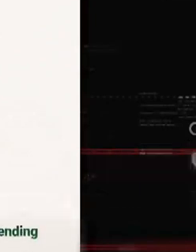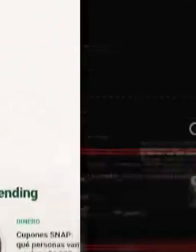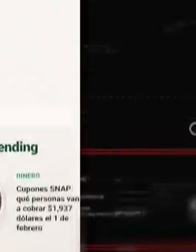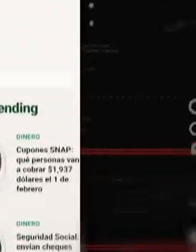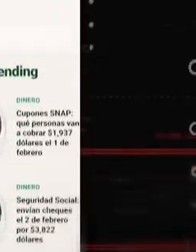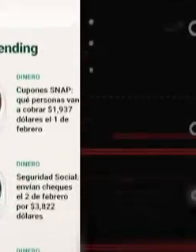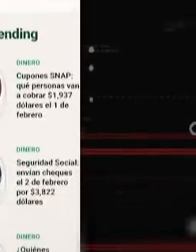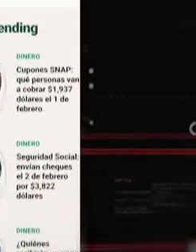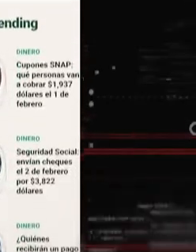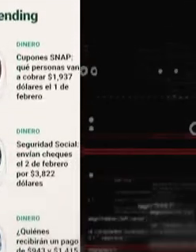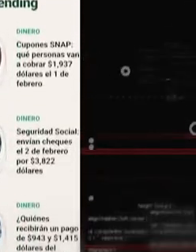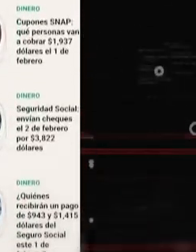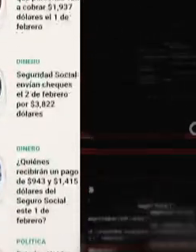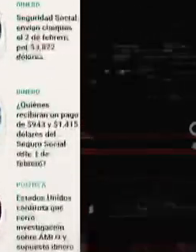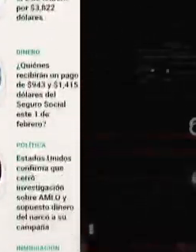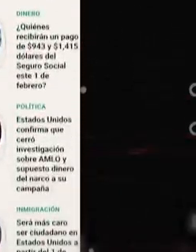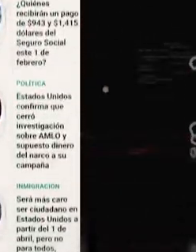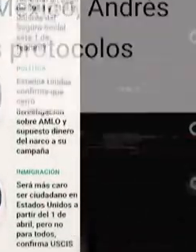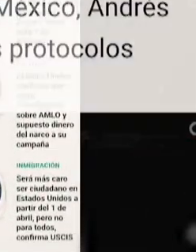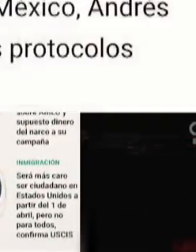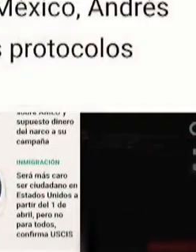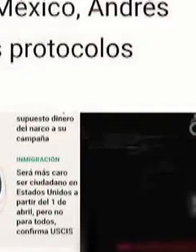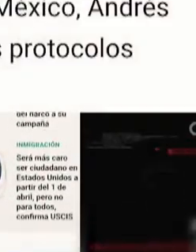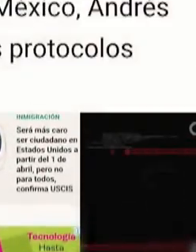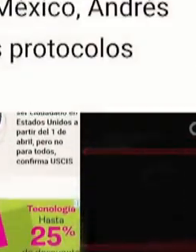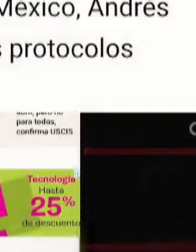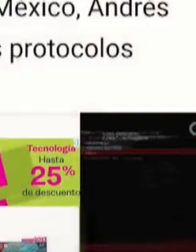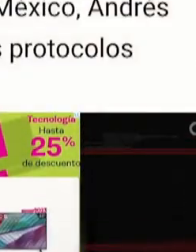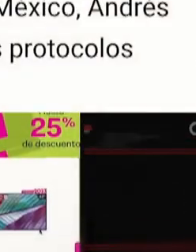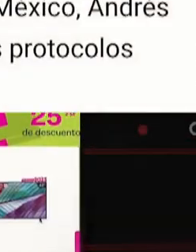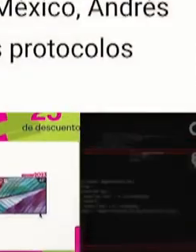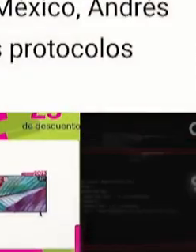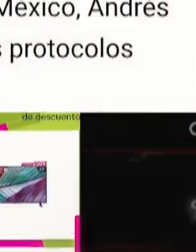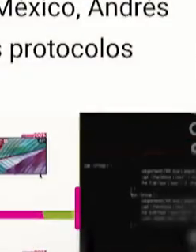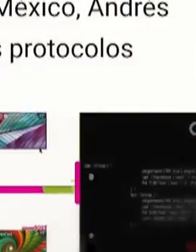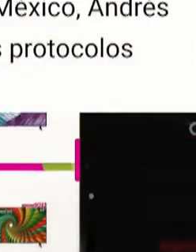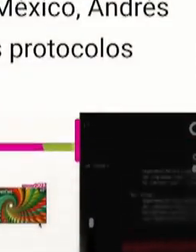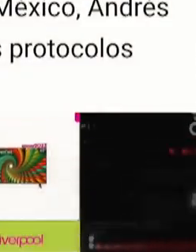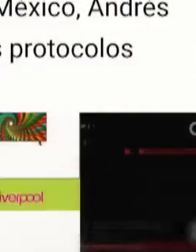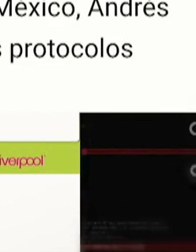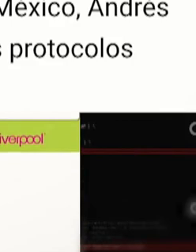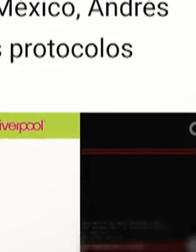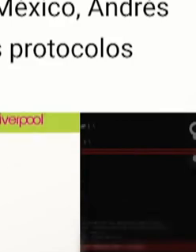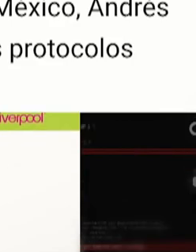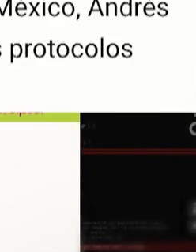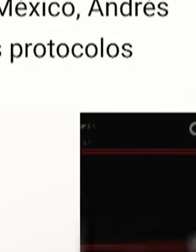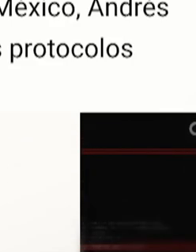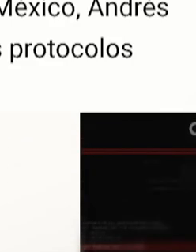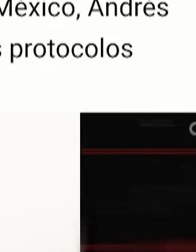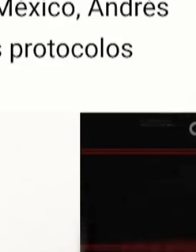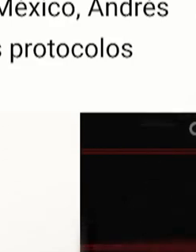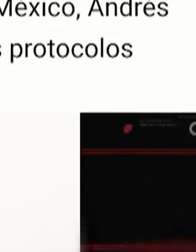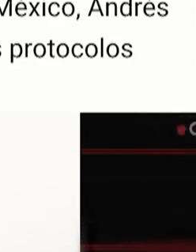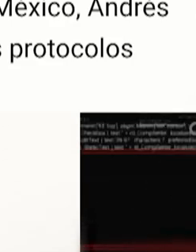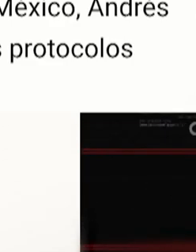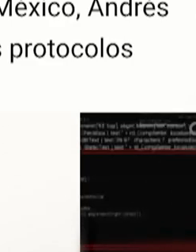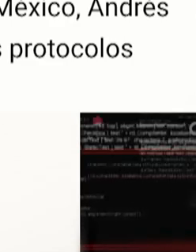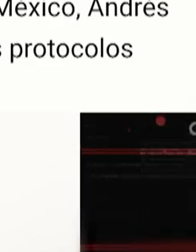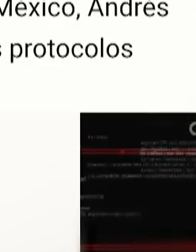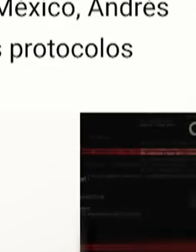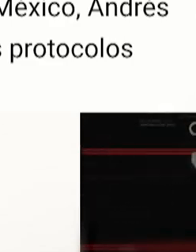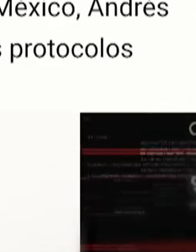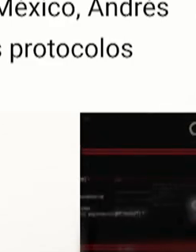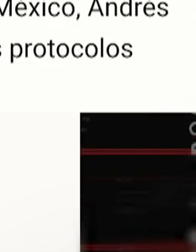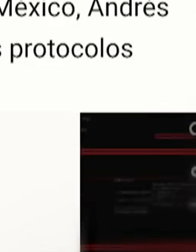la investigación fue concluida, es decir, la indagatoria a la campaña de AMLO en 2006 está cerrada desde